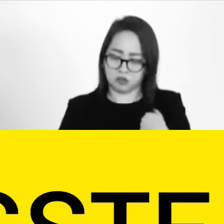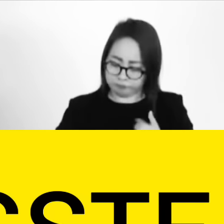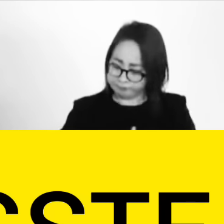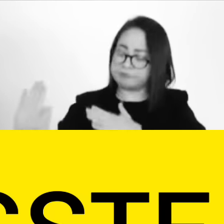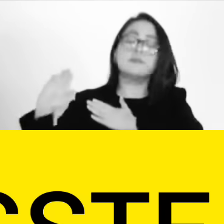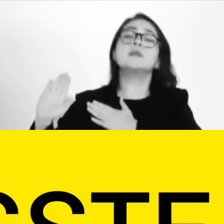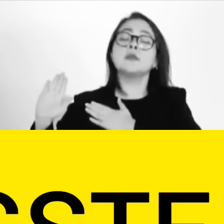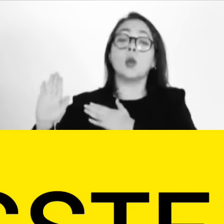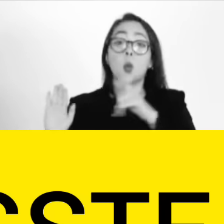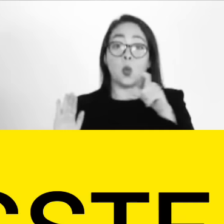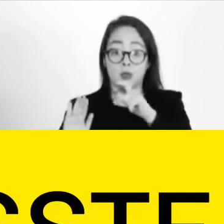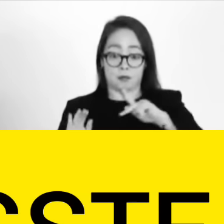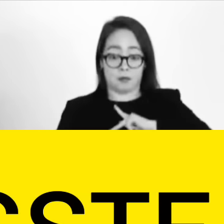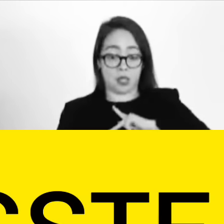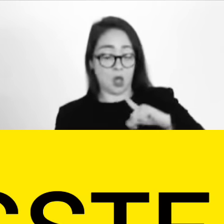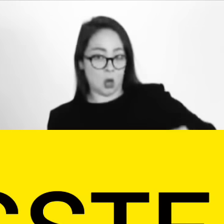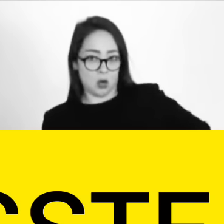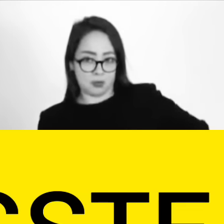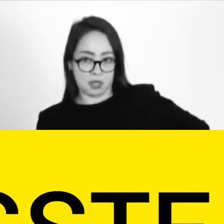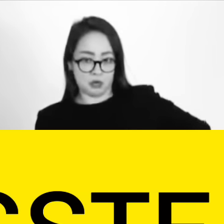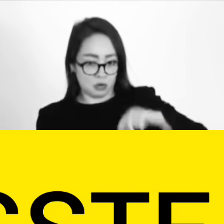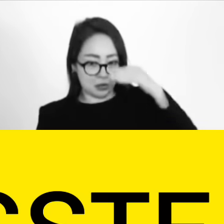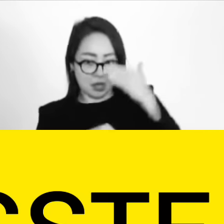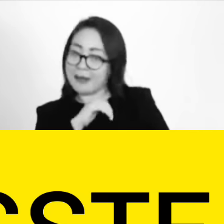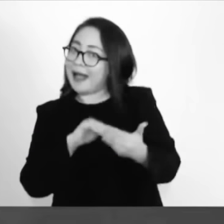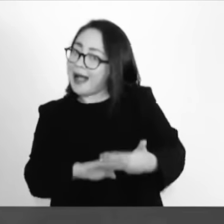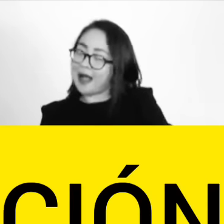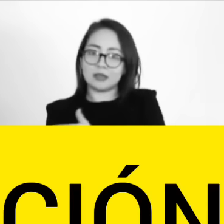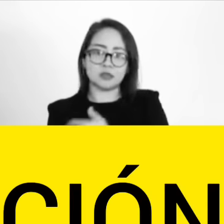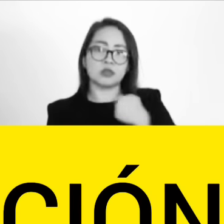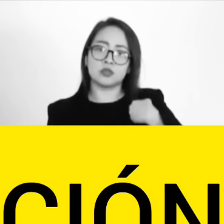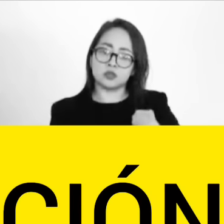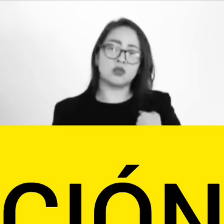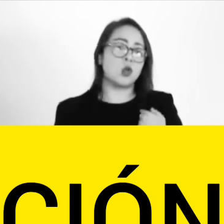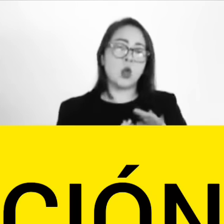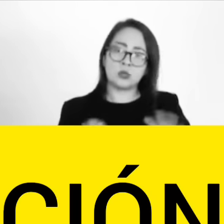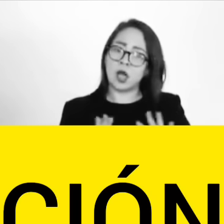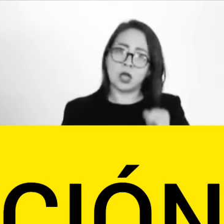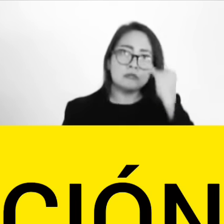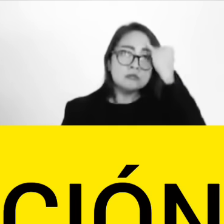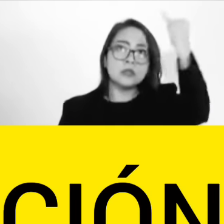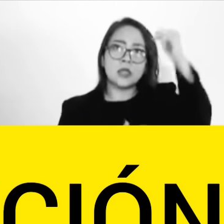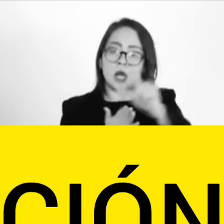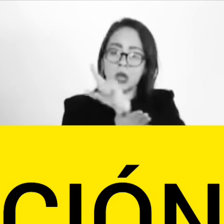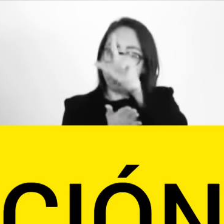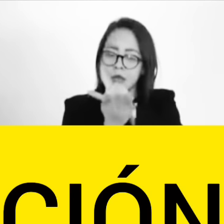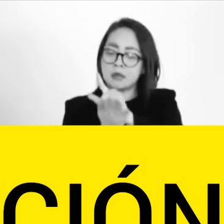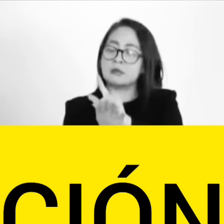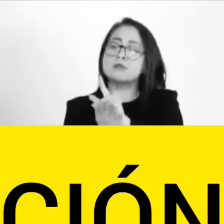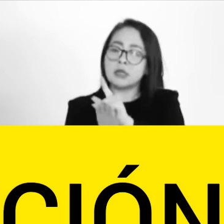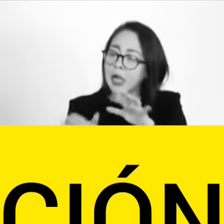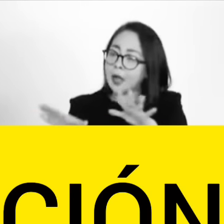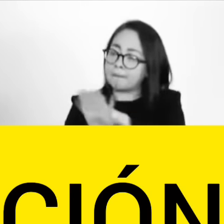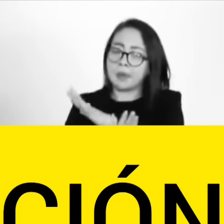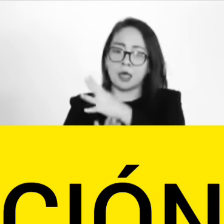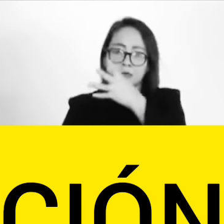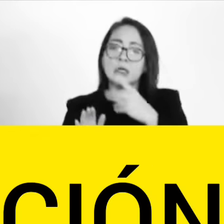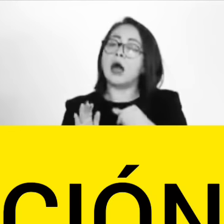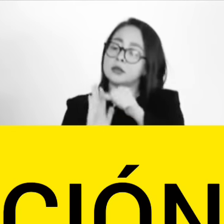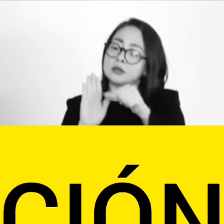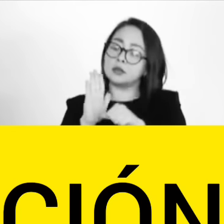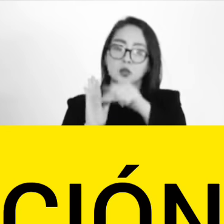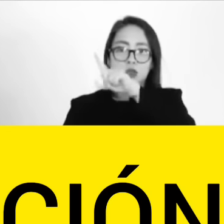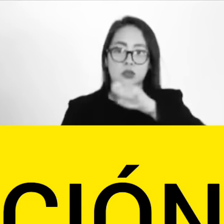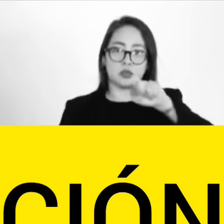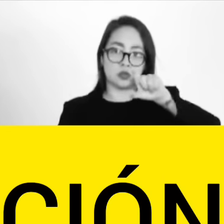mi mandato voy a enviar una iniciativa de reforma al artículo 123 de la